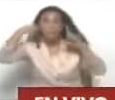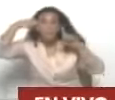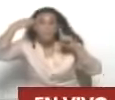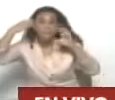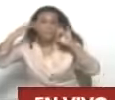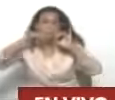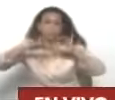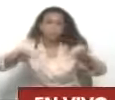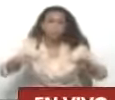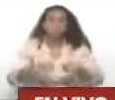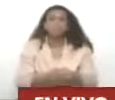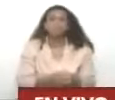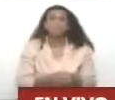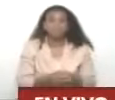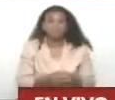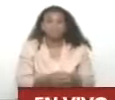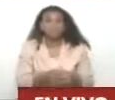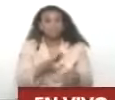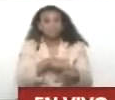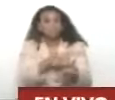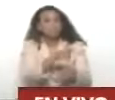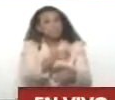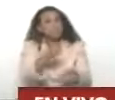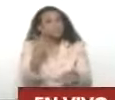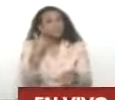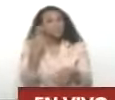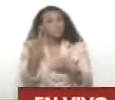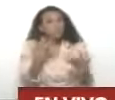video. Bueno, porque fuimos